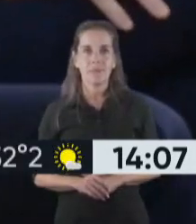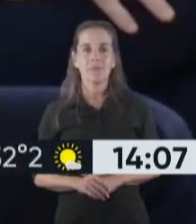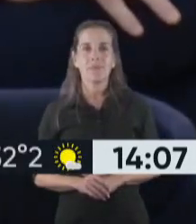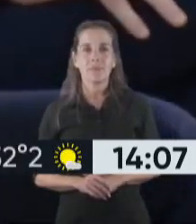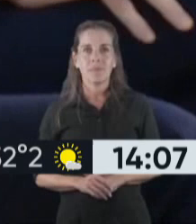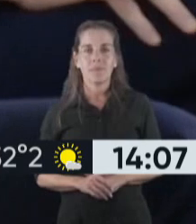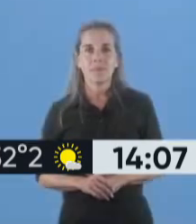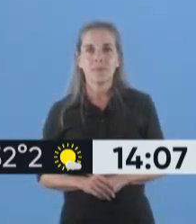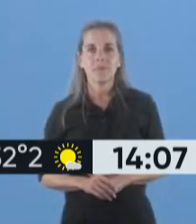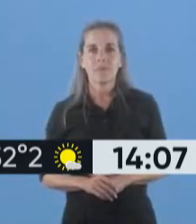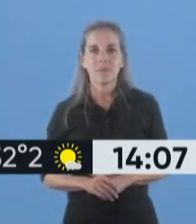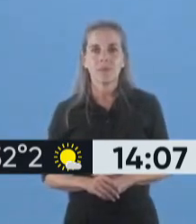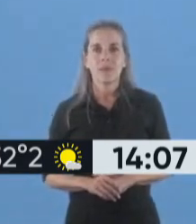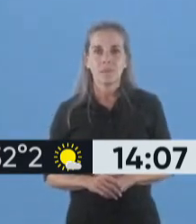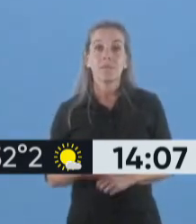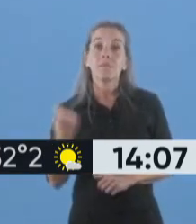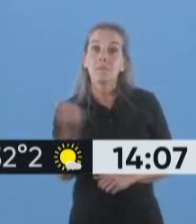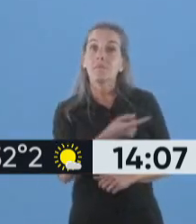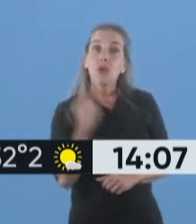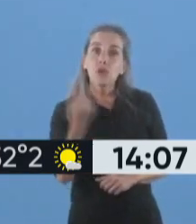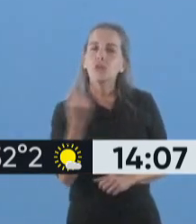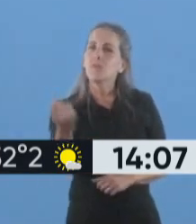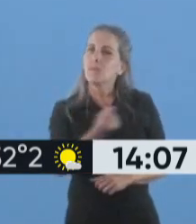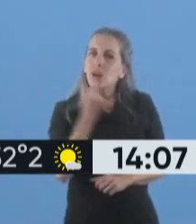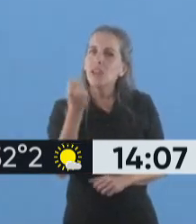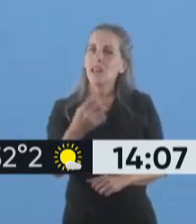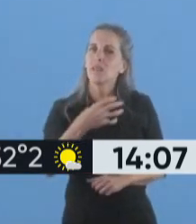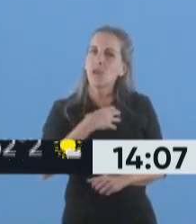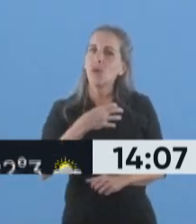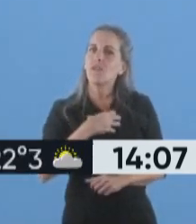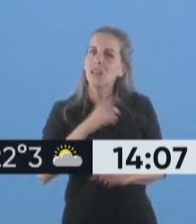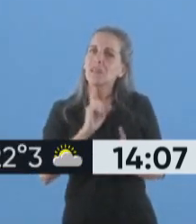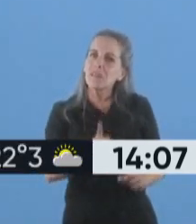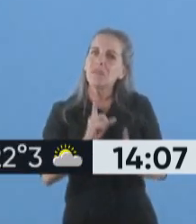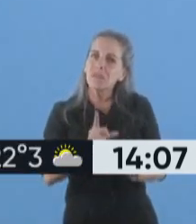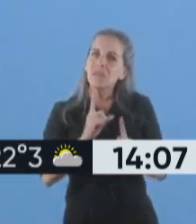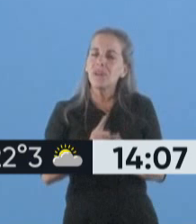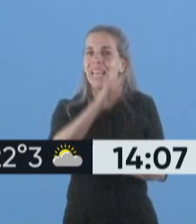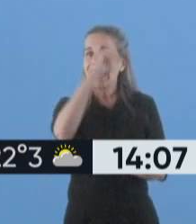Entonces, que nosotros sigamos confiando en que el Estado tiene que estar